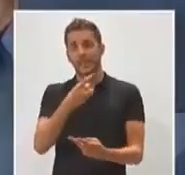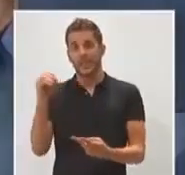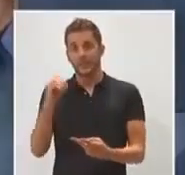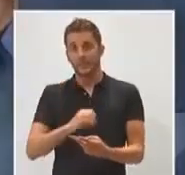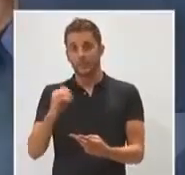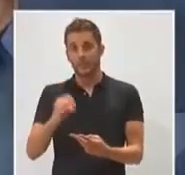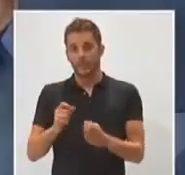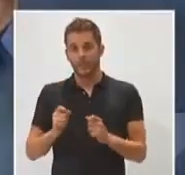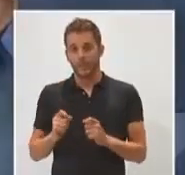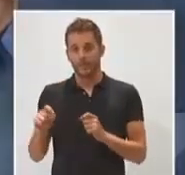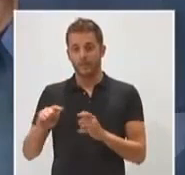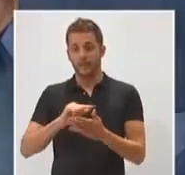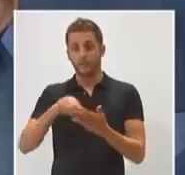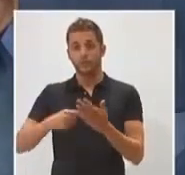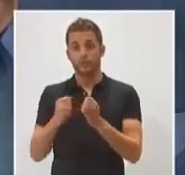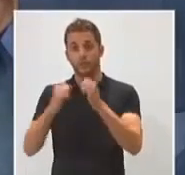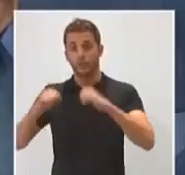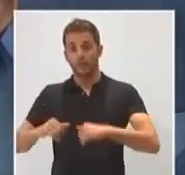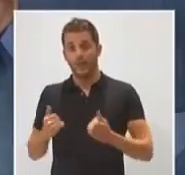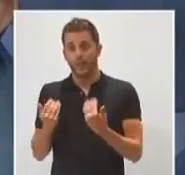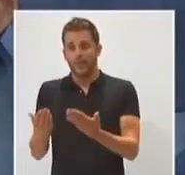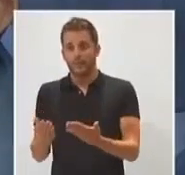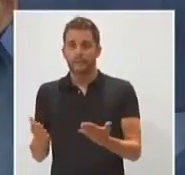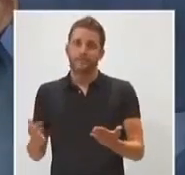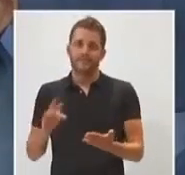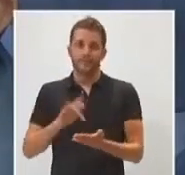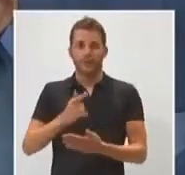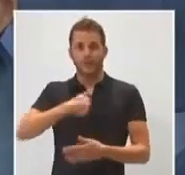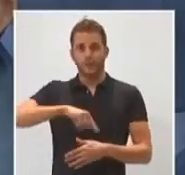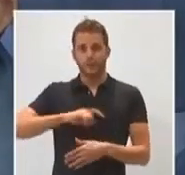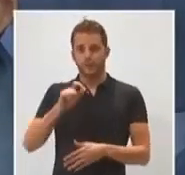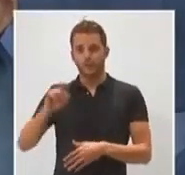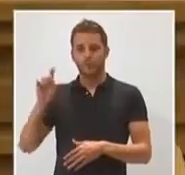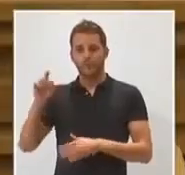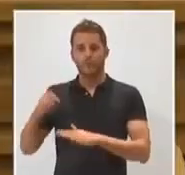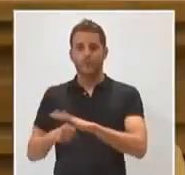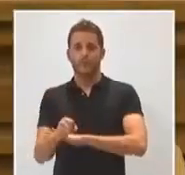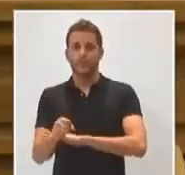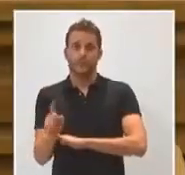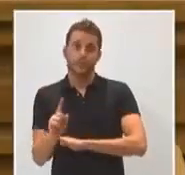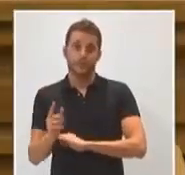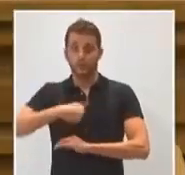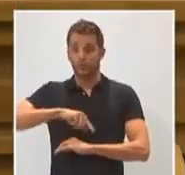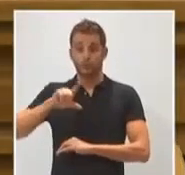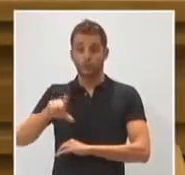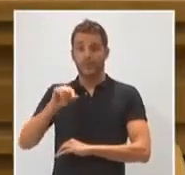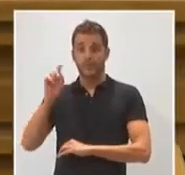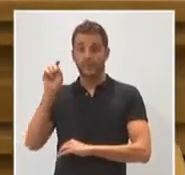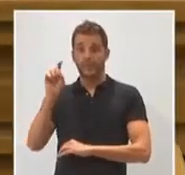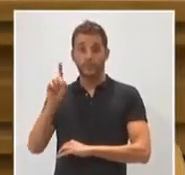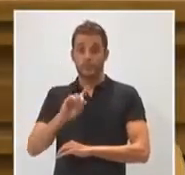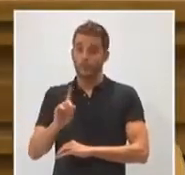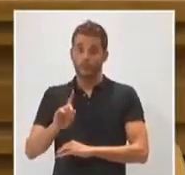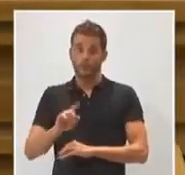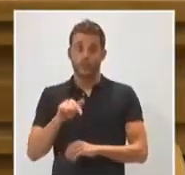conciertos y de ahí a poner nosotros el personal en realidad sólo hay una cosa que no elegimos el personal este modelo